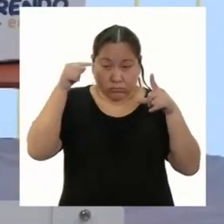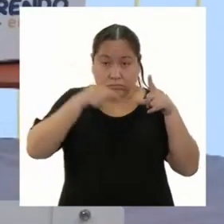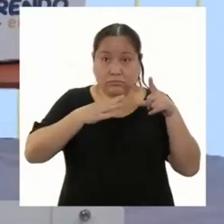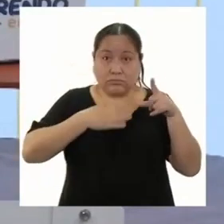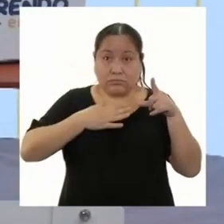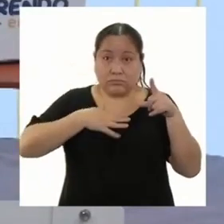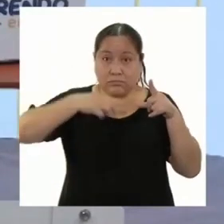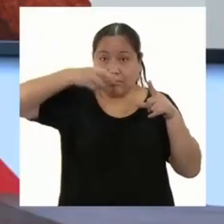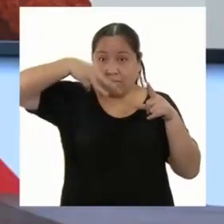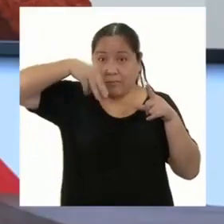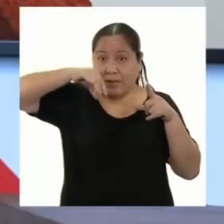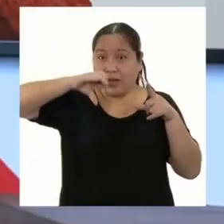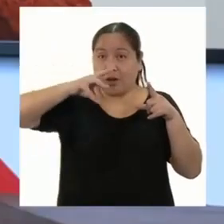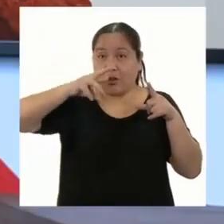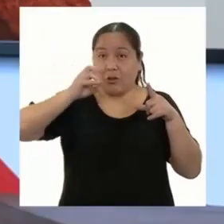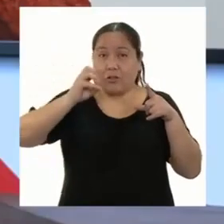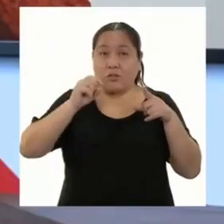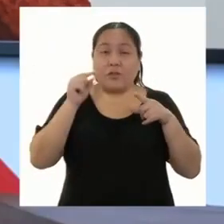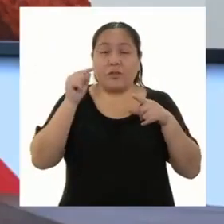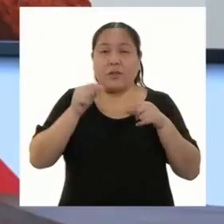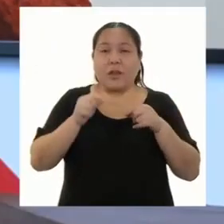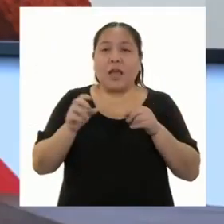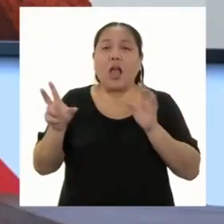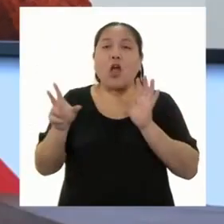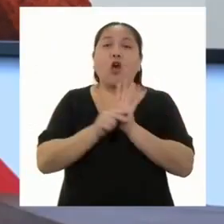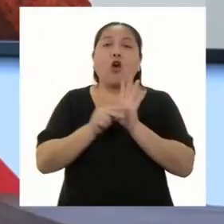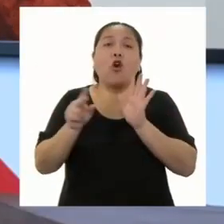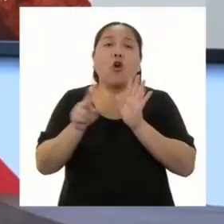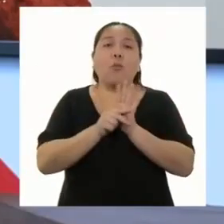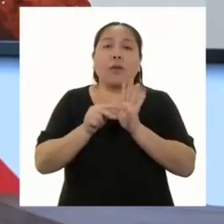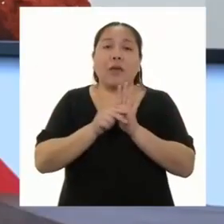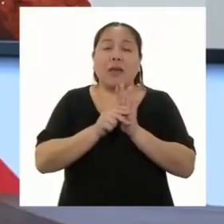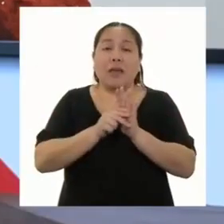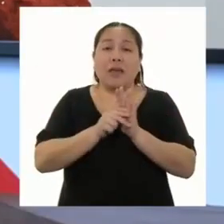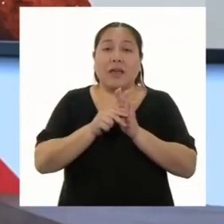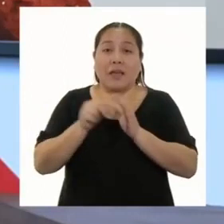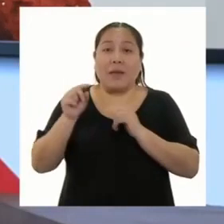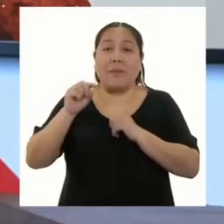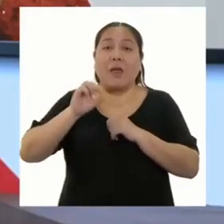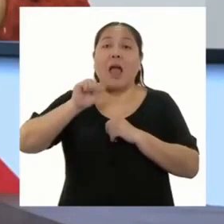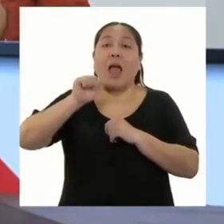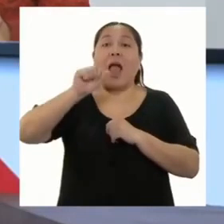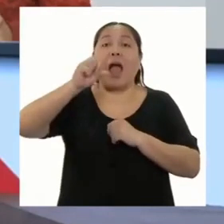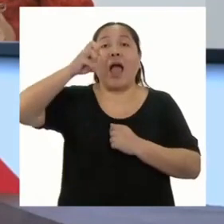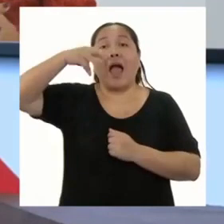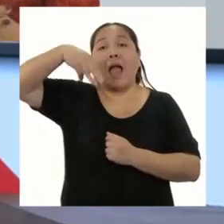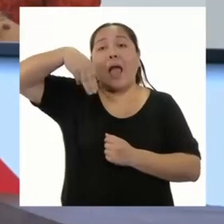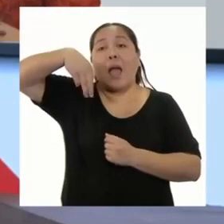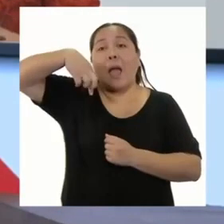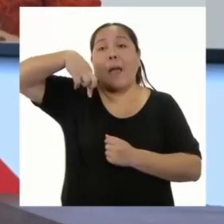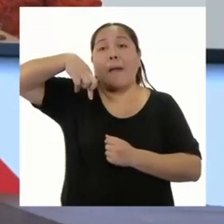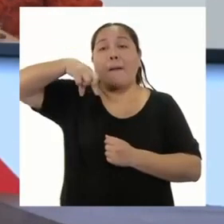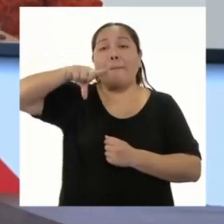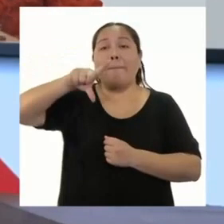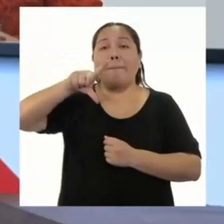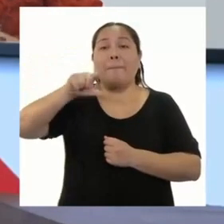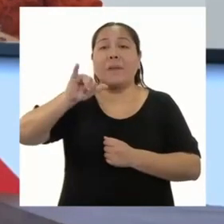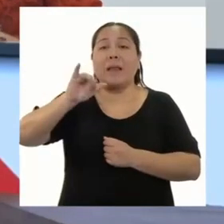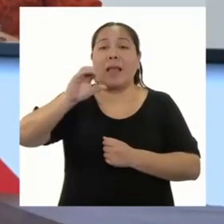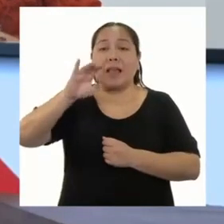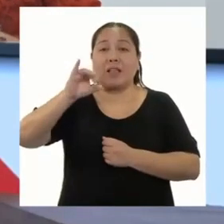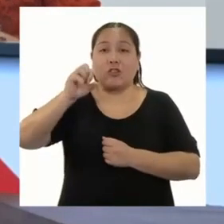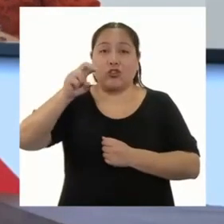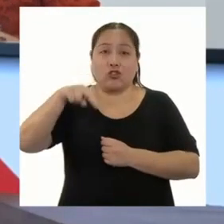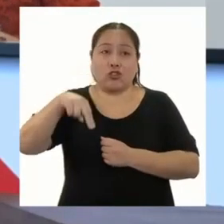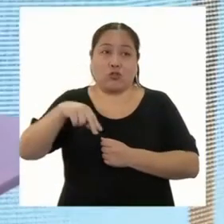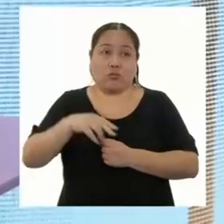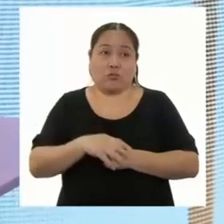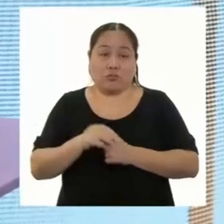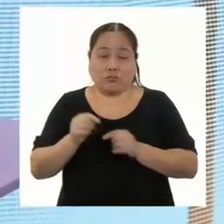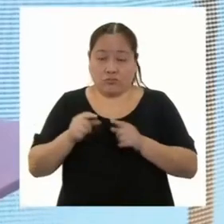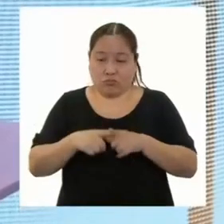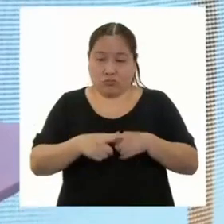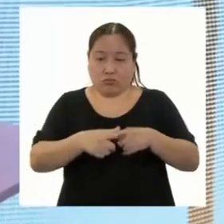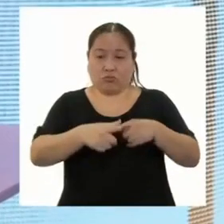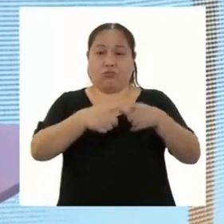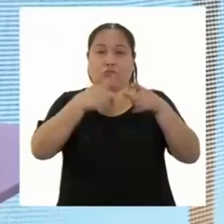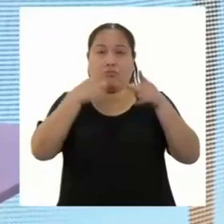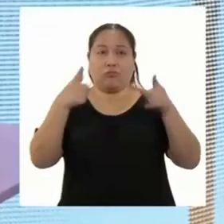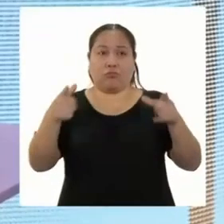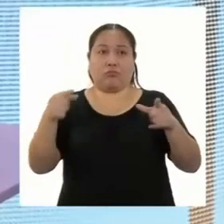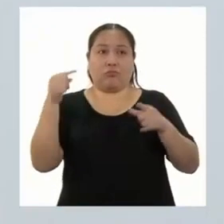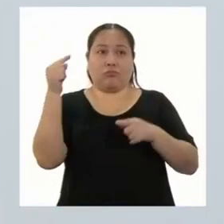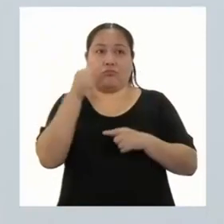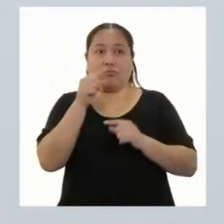un microchip, le sacó una ampliación a una imagen que ya tenía, que es